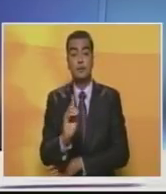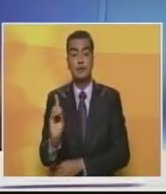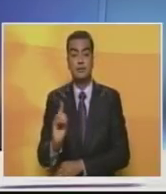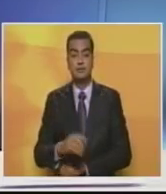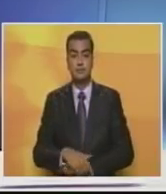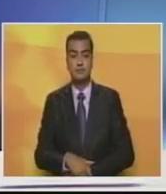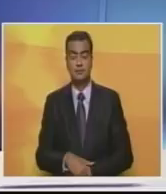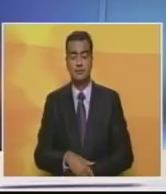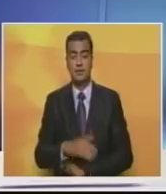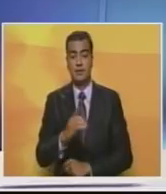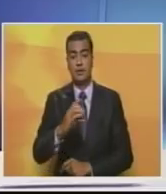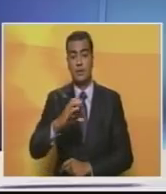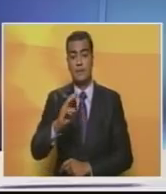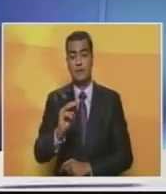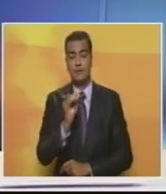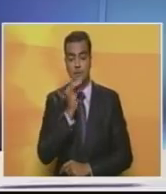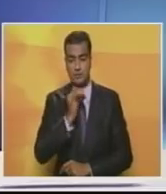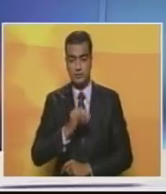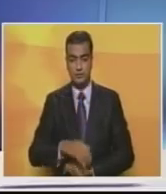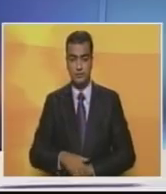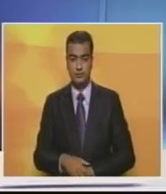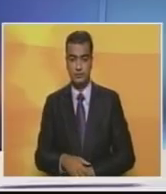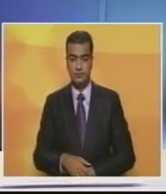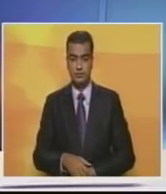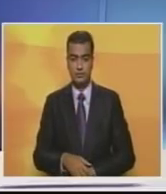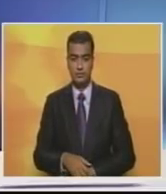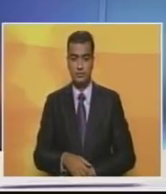Dominicana. Diana Carolina Martínez nos amplía la información.